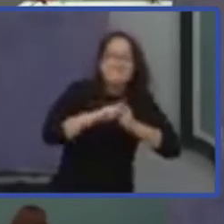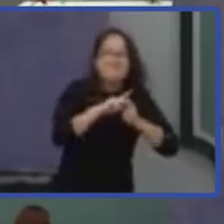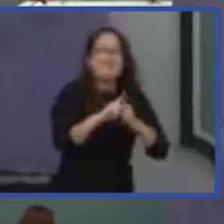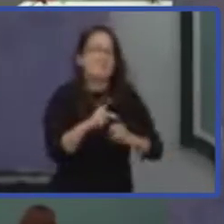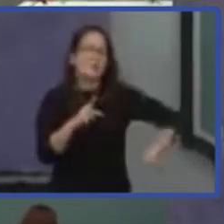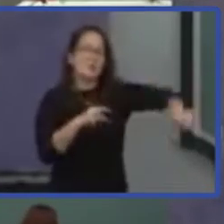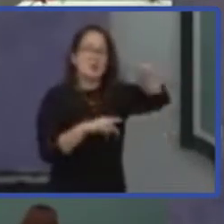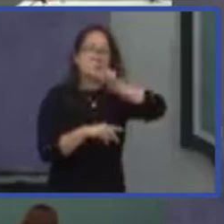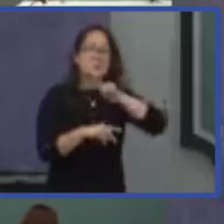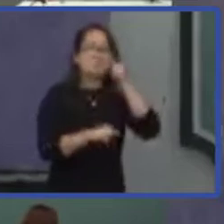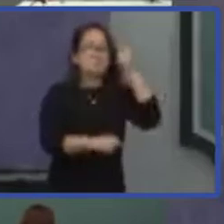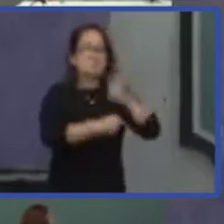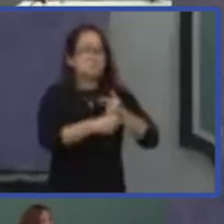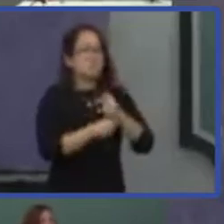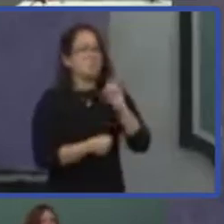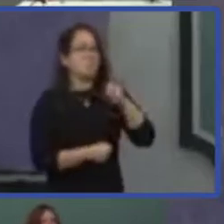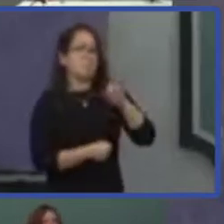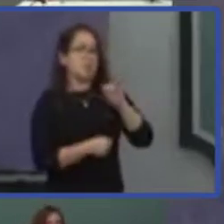infinito.